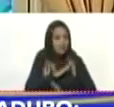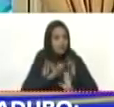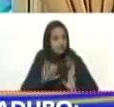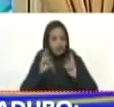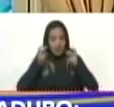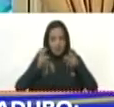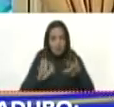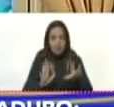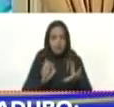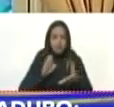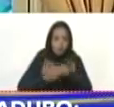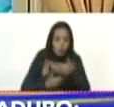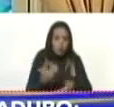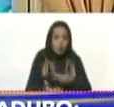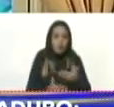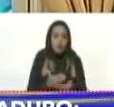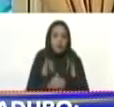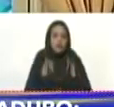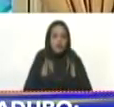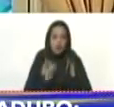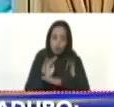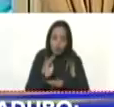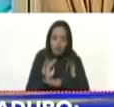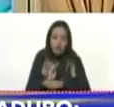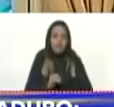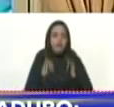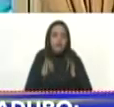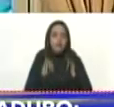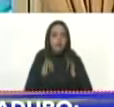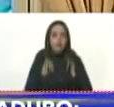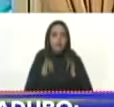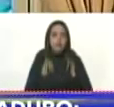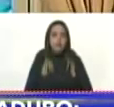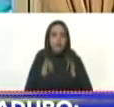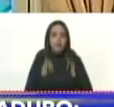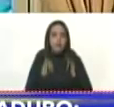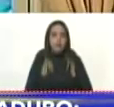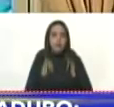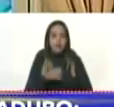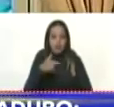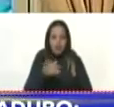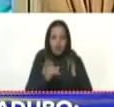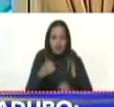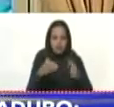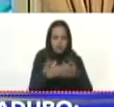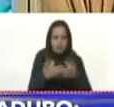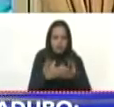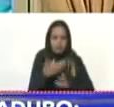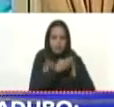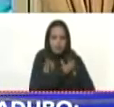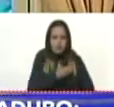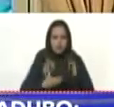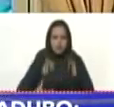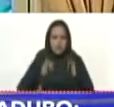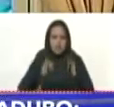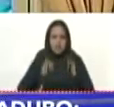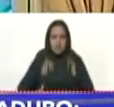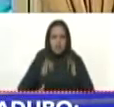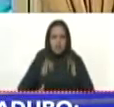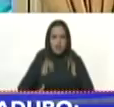porque hay que llevarlos poco a poco, con cuidado, ¿verdad? Tenemos aquí al presidente del Banco